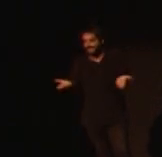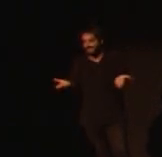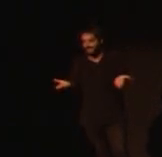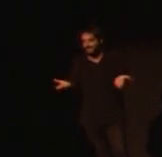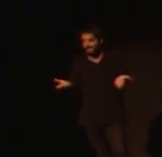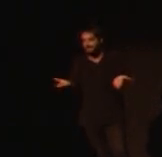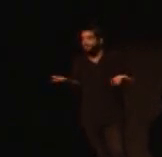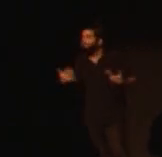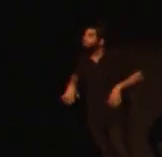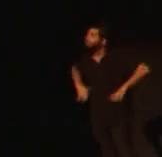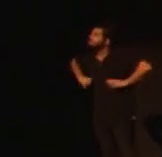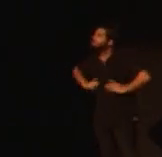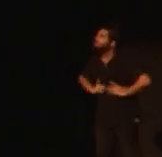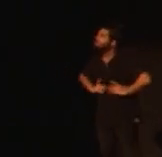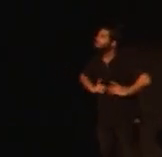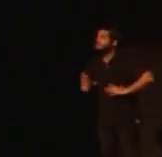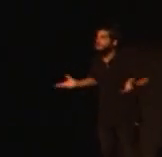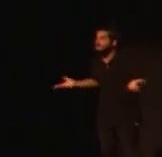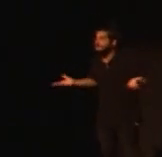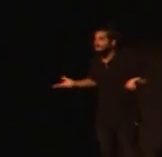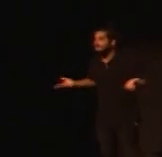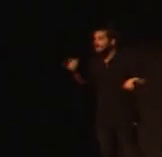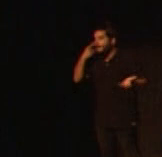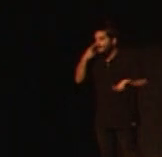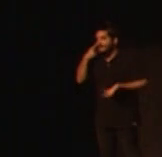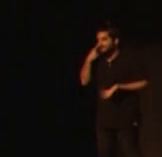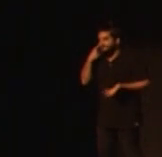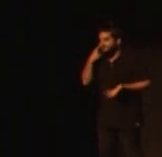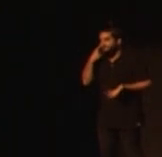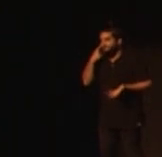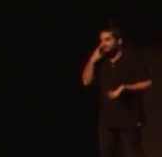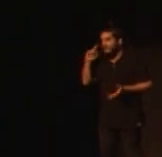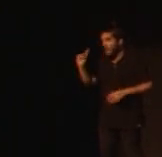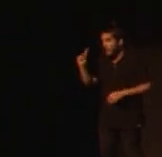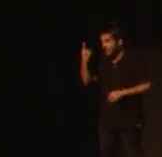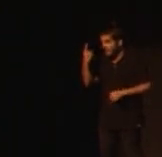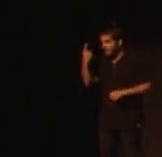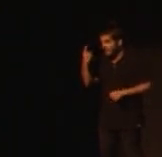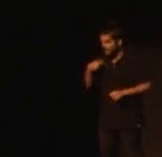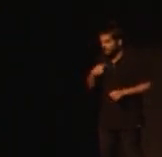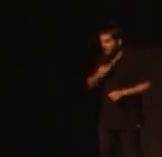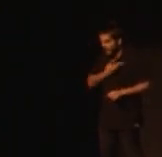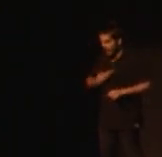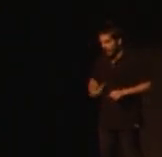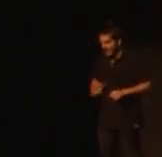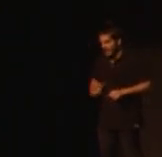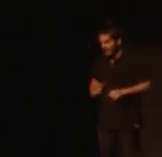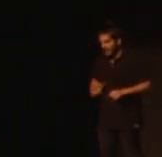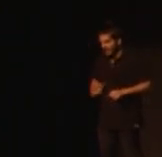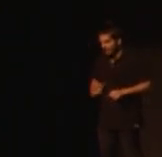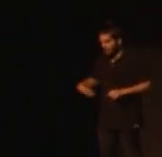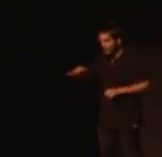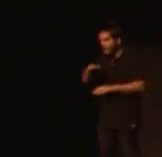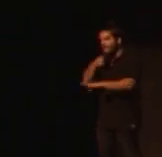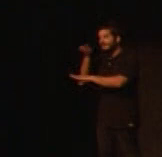Así. Ay, pues mira, lo primero, que yo soy dueña de mi propio destino. ¿Mm? Sí, yo decido a dónde ir